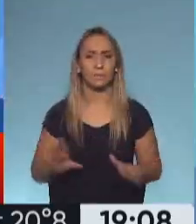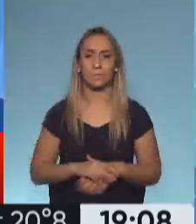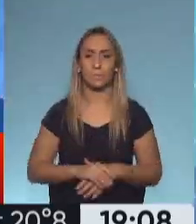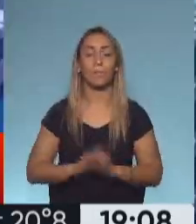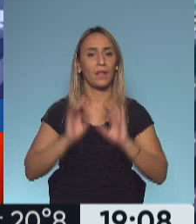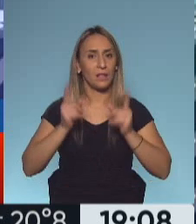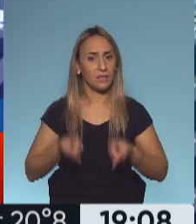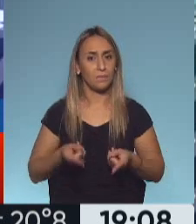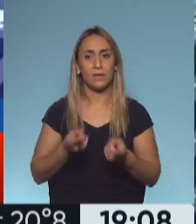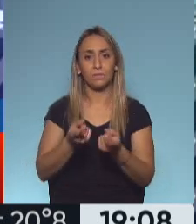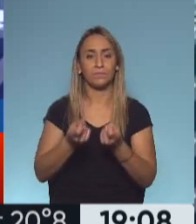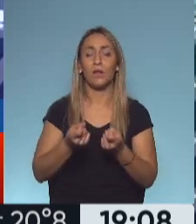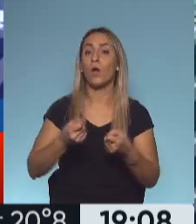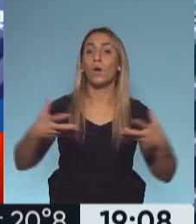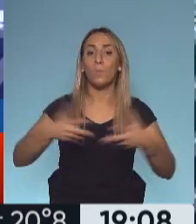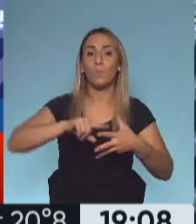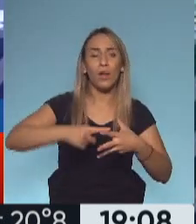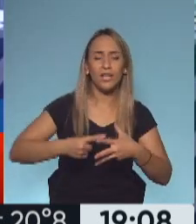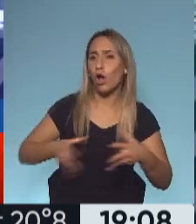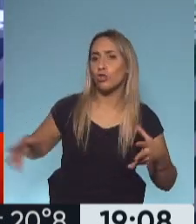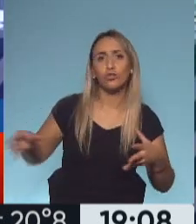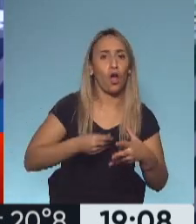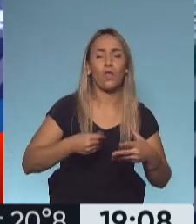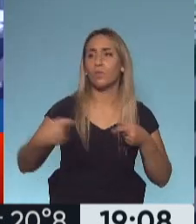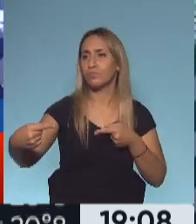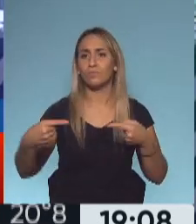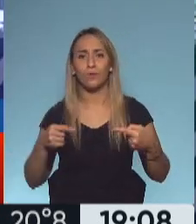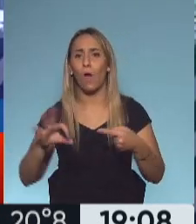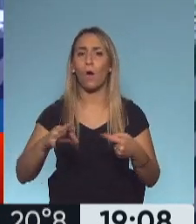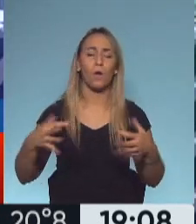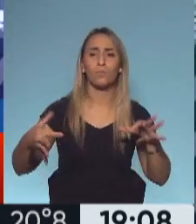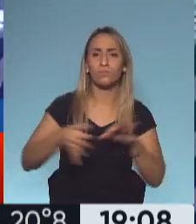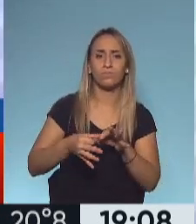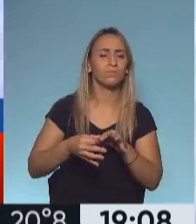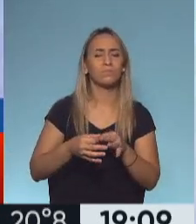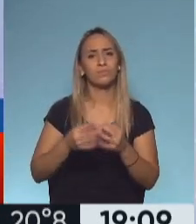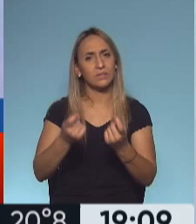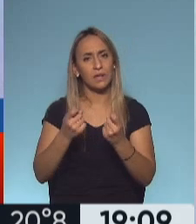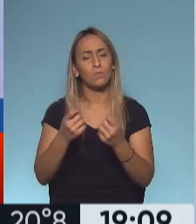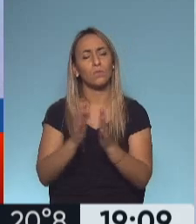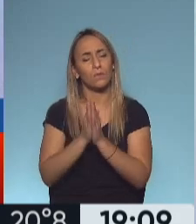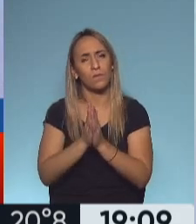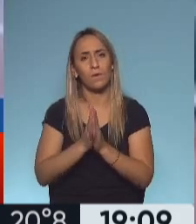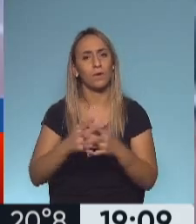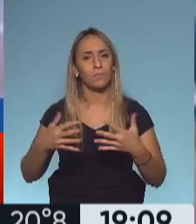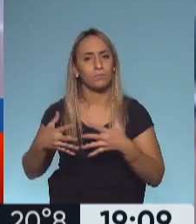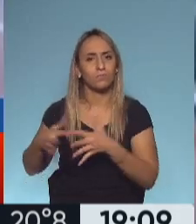Necesitamos también que todo el arco político esté a la altura de las circunstancias, no es momento de generar más tensión.